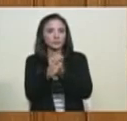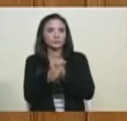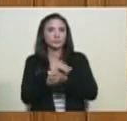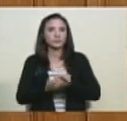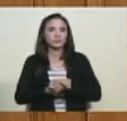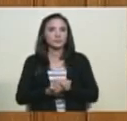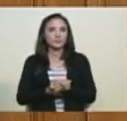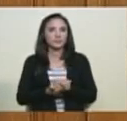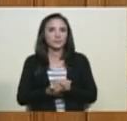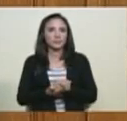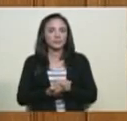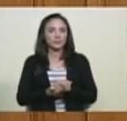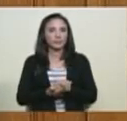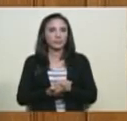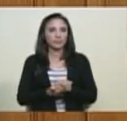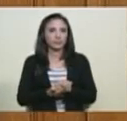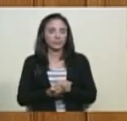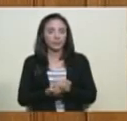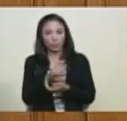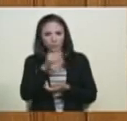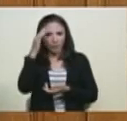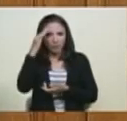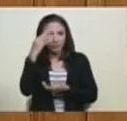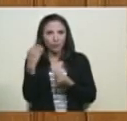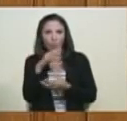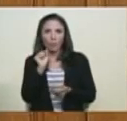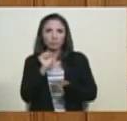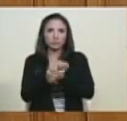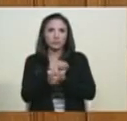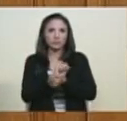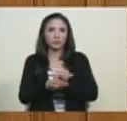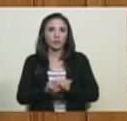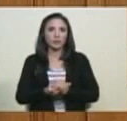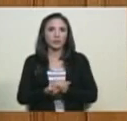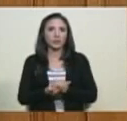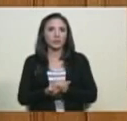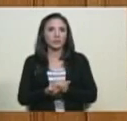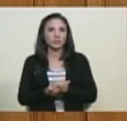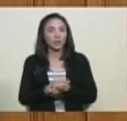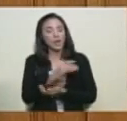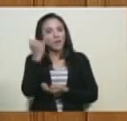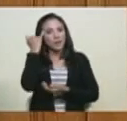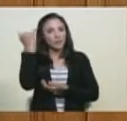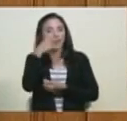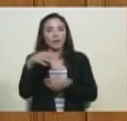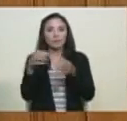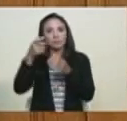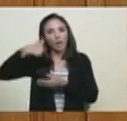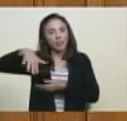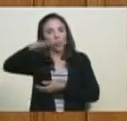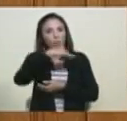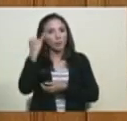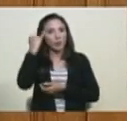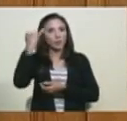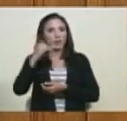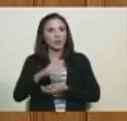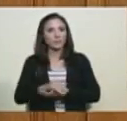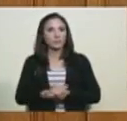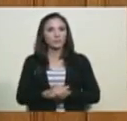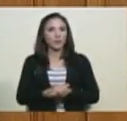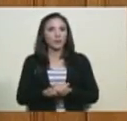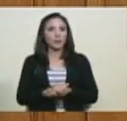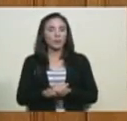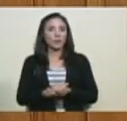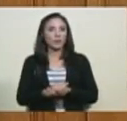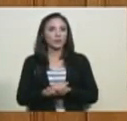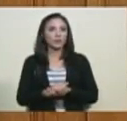compañeros? SP3. ¿Ustedes saben cómo los capturaron? Por la inteligencia popular. Porque